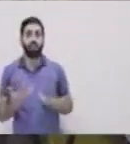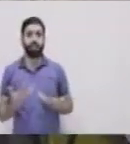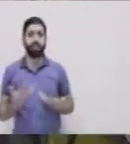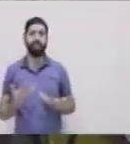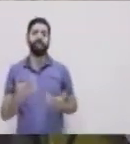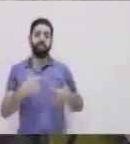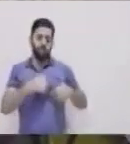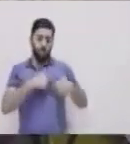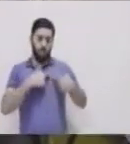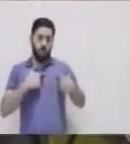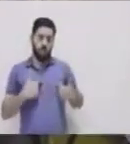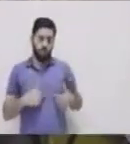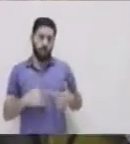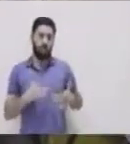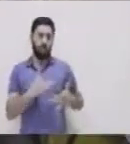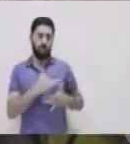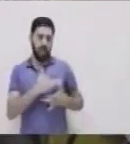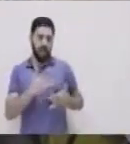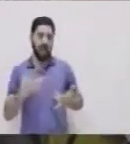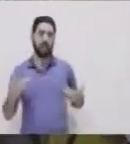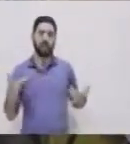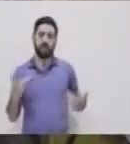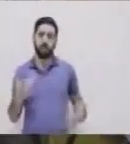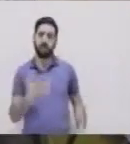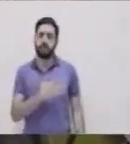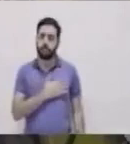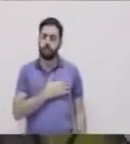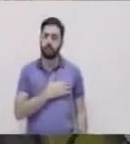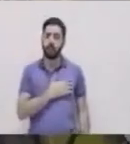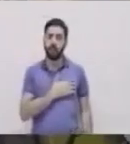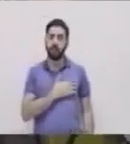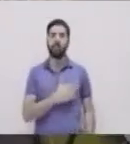vacía está mi corazón.